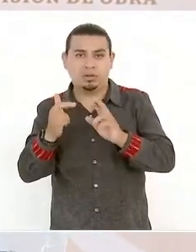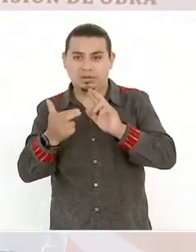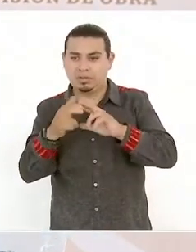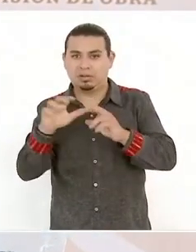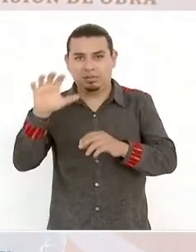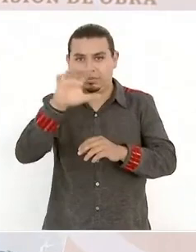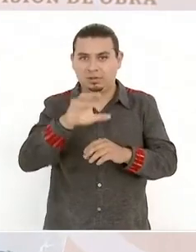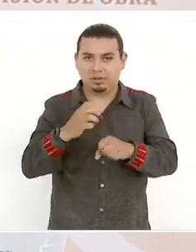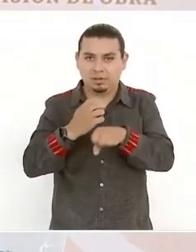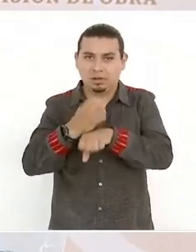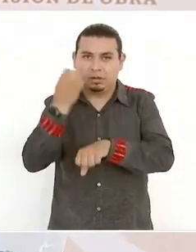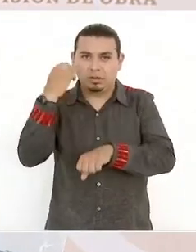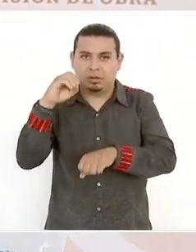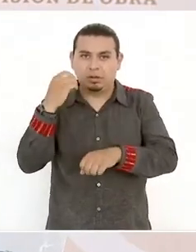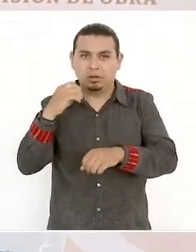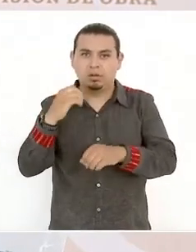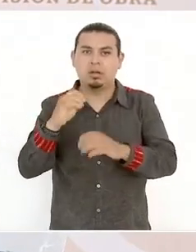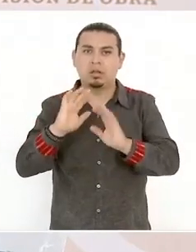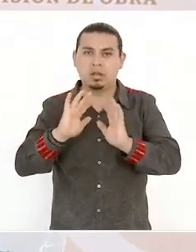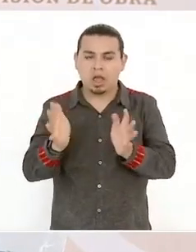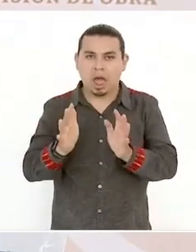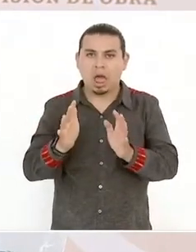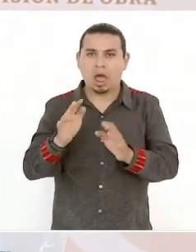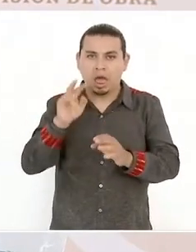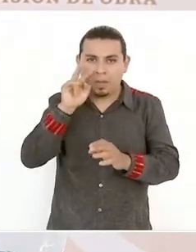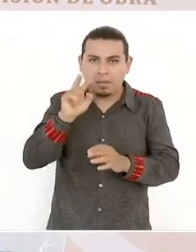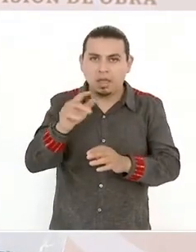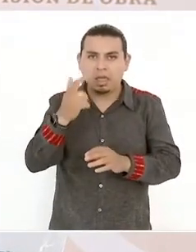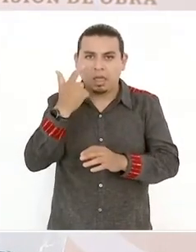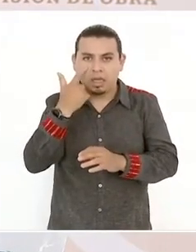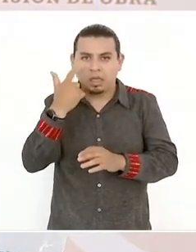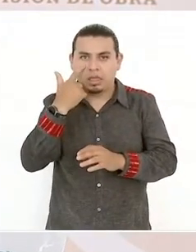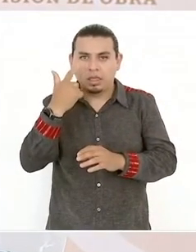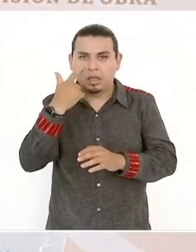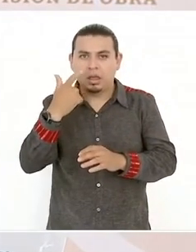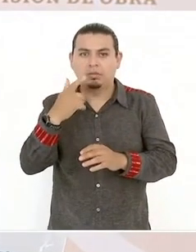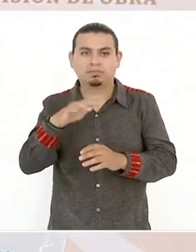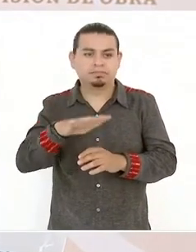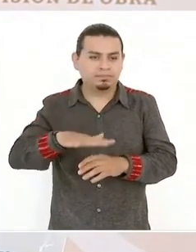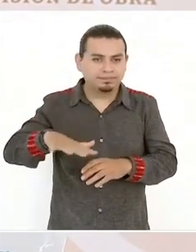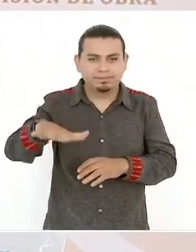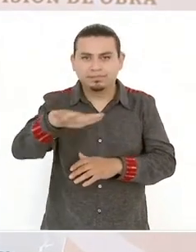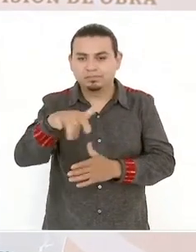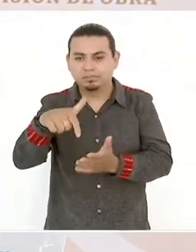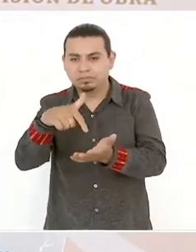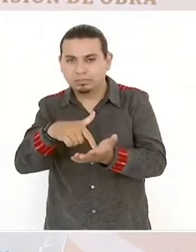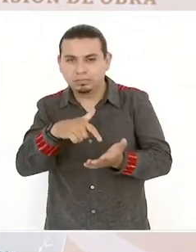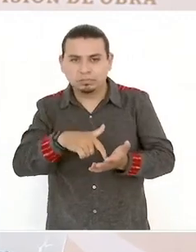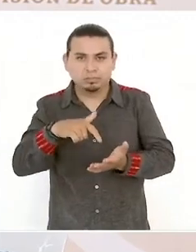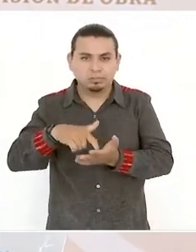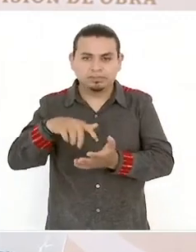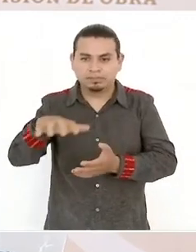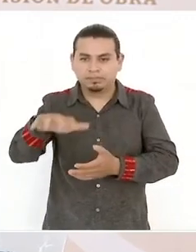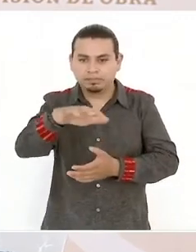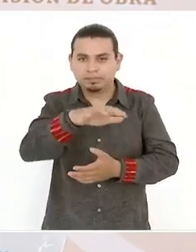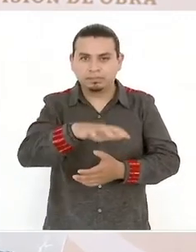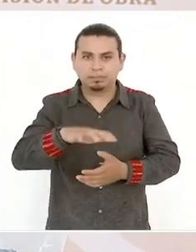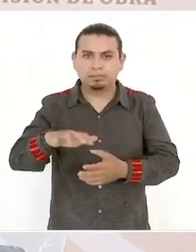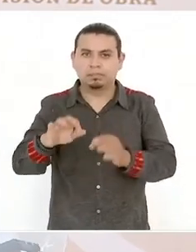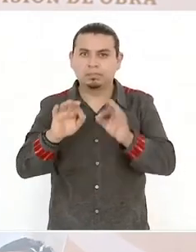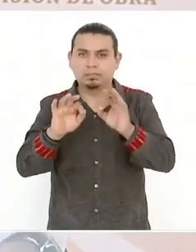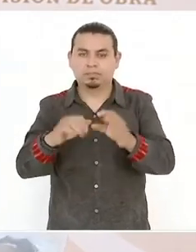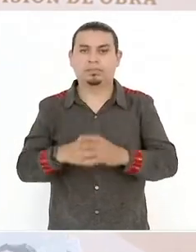estado, ya es una constante ver en el paisaje su figura.